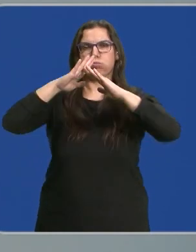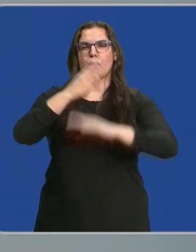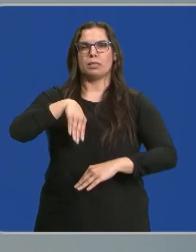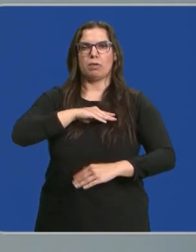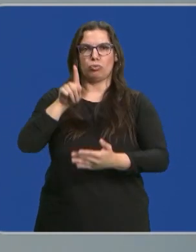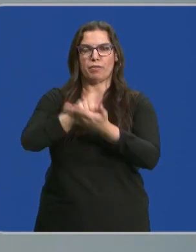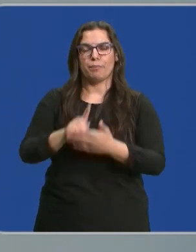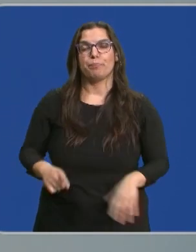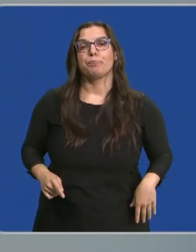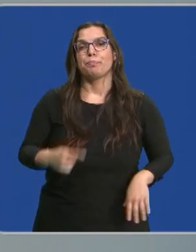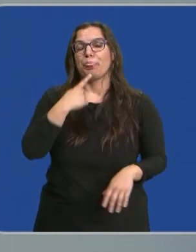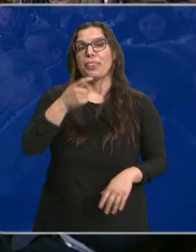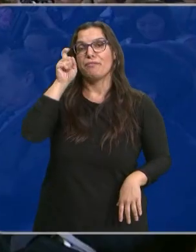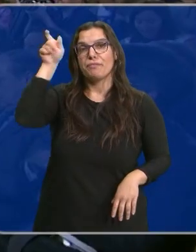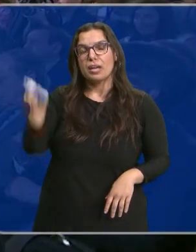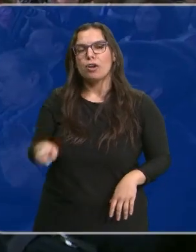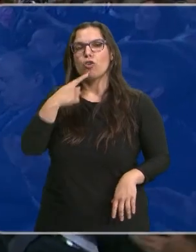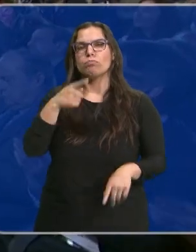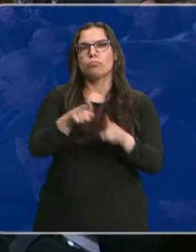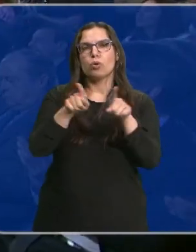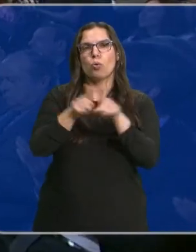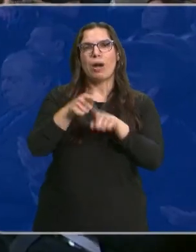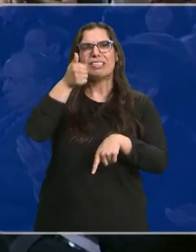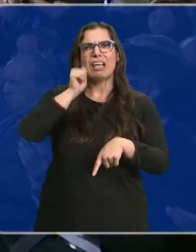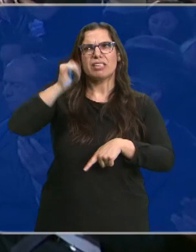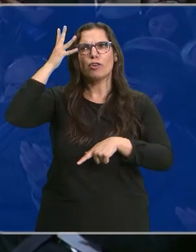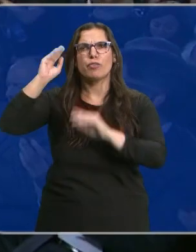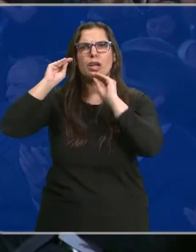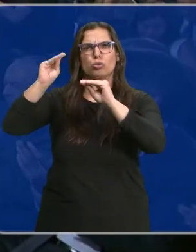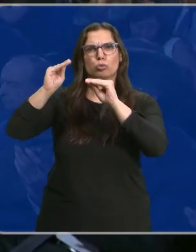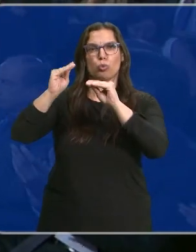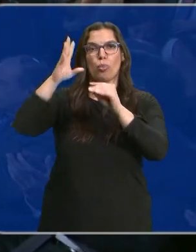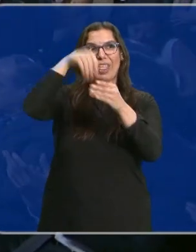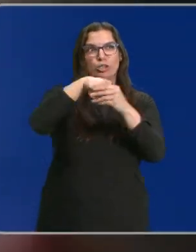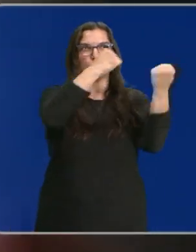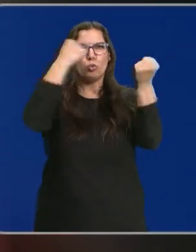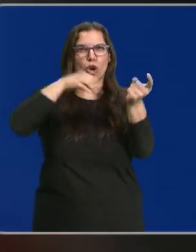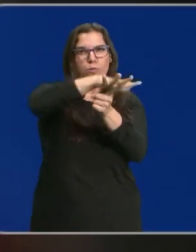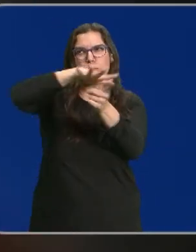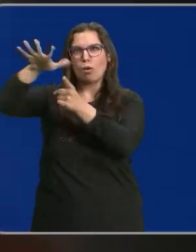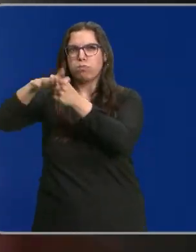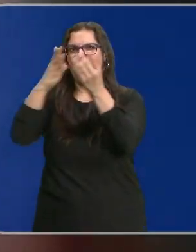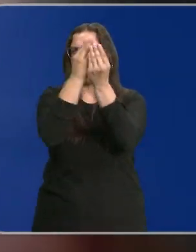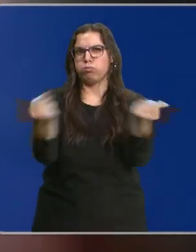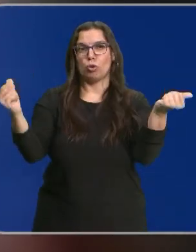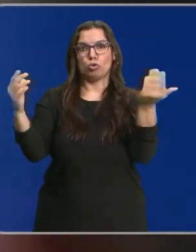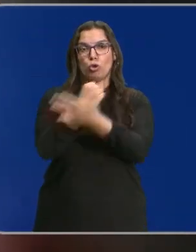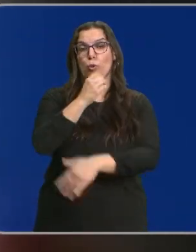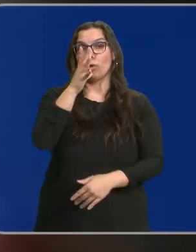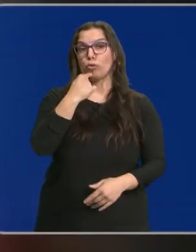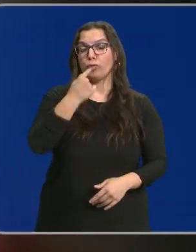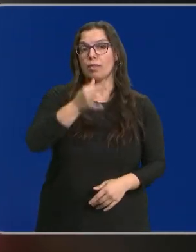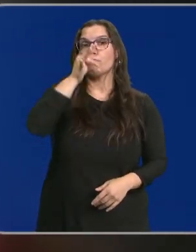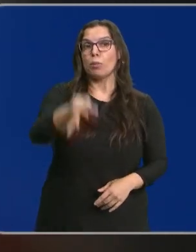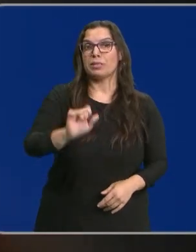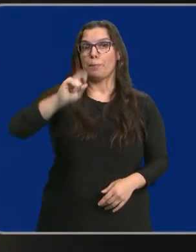de España. Dice Feijó que se liberará del sanchismo a todas las instituciones y por eso ha prometido que el primer cese va a